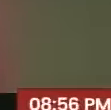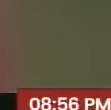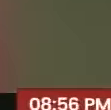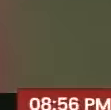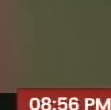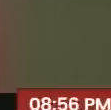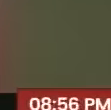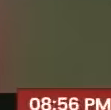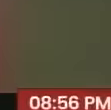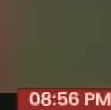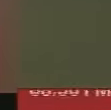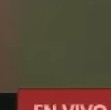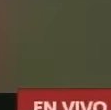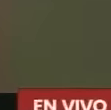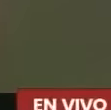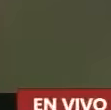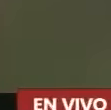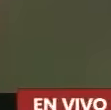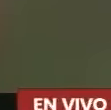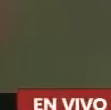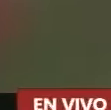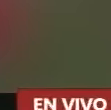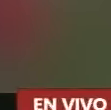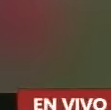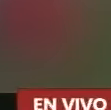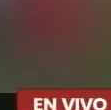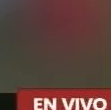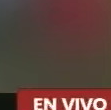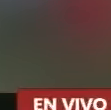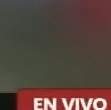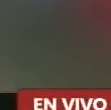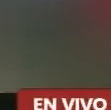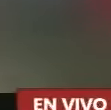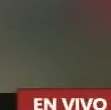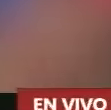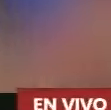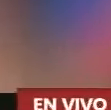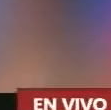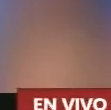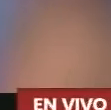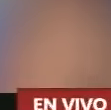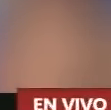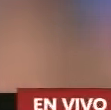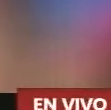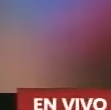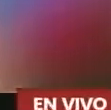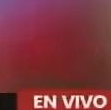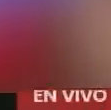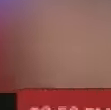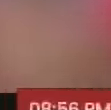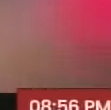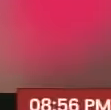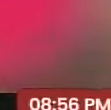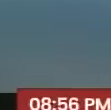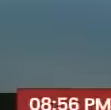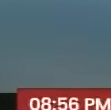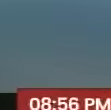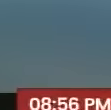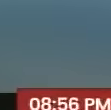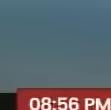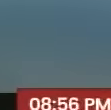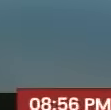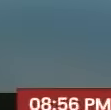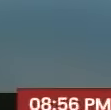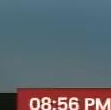Originarios de esta tierra, manifestamos hoy el Esequibo de nosotros.